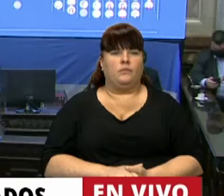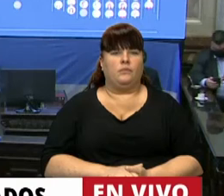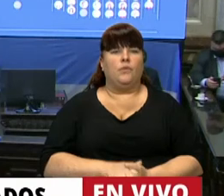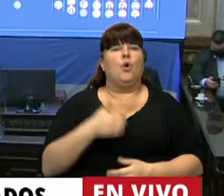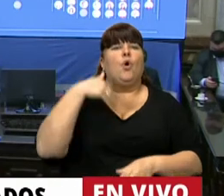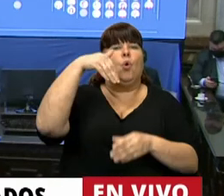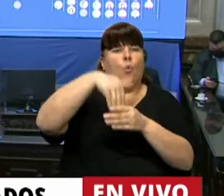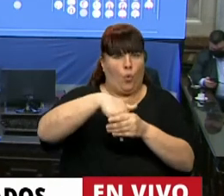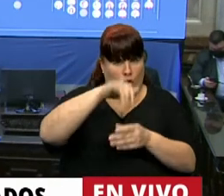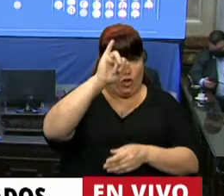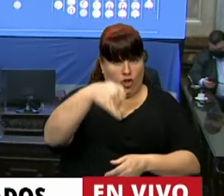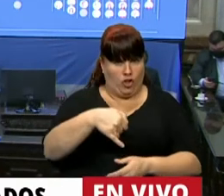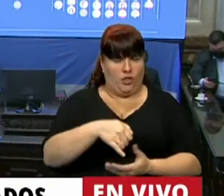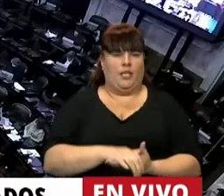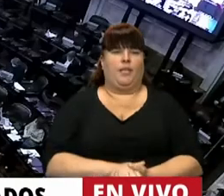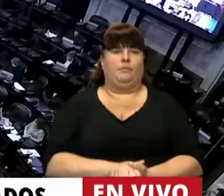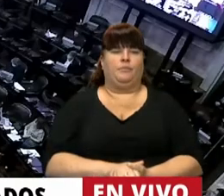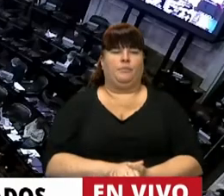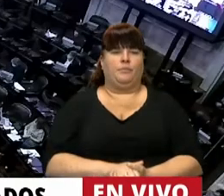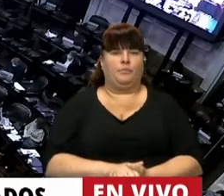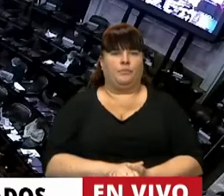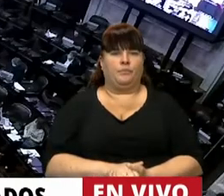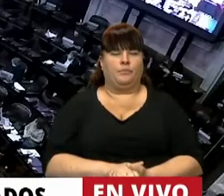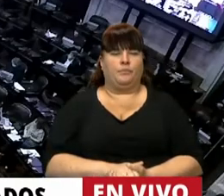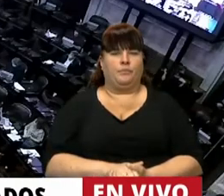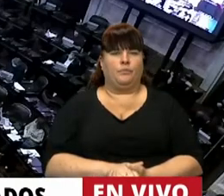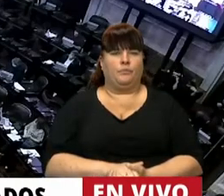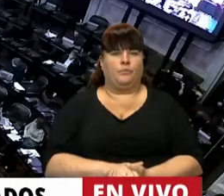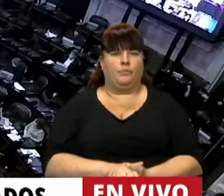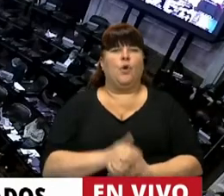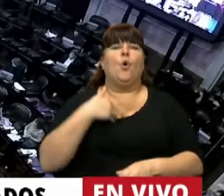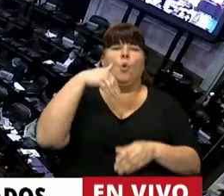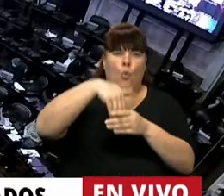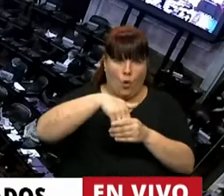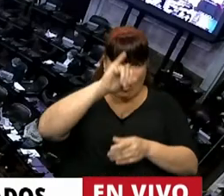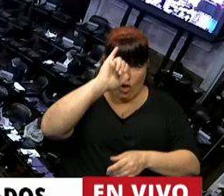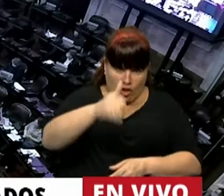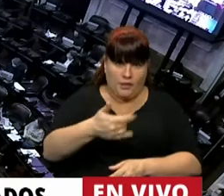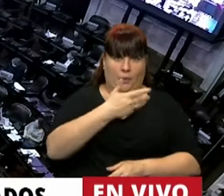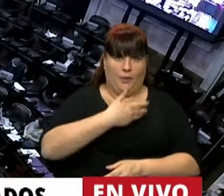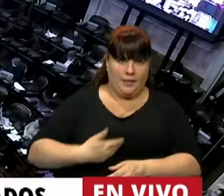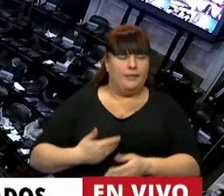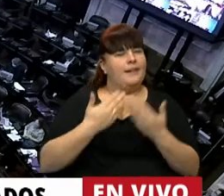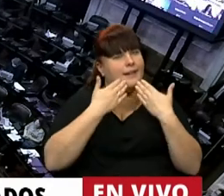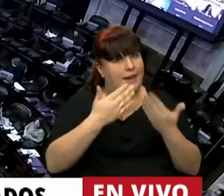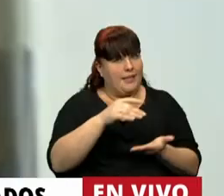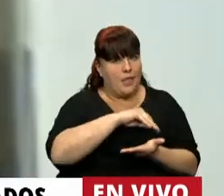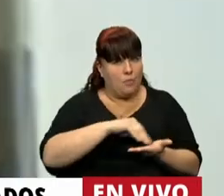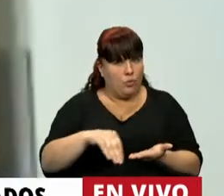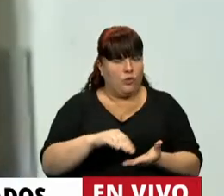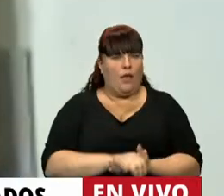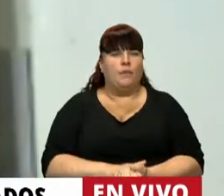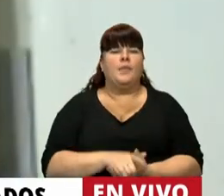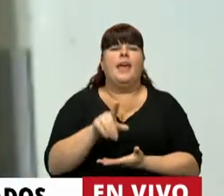Mi voto es afirmativo, señor presidente. Mi voto es afirmativo, señor presidente. Gracias,